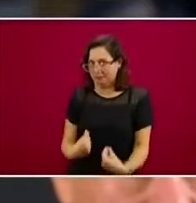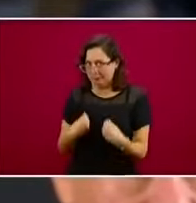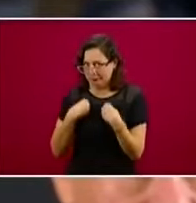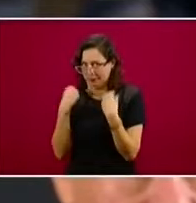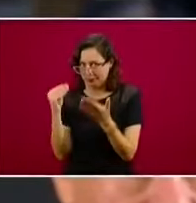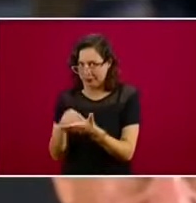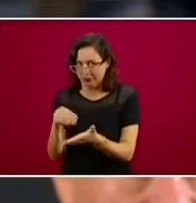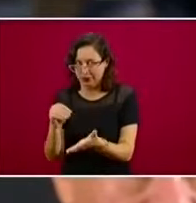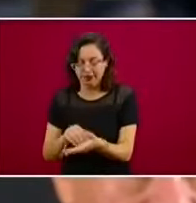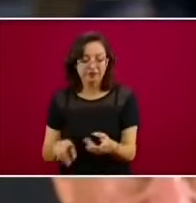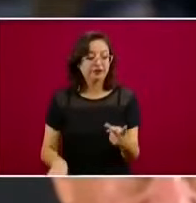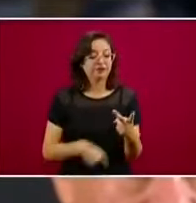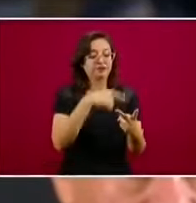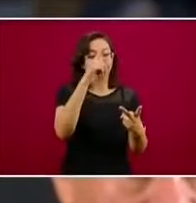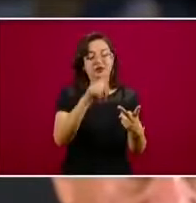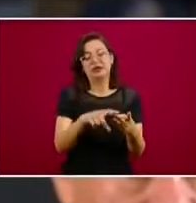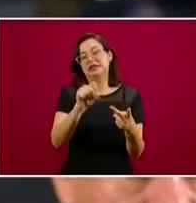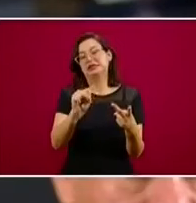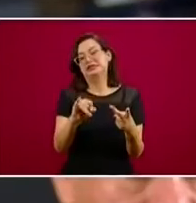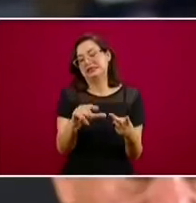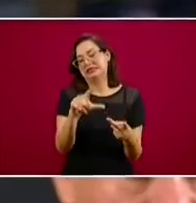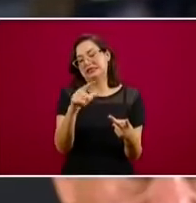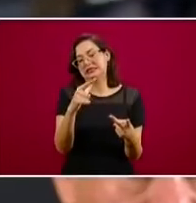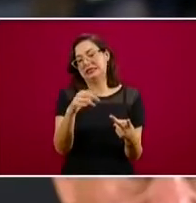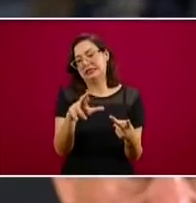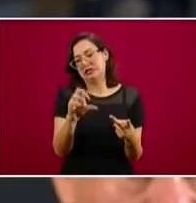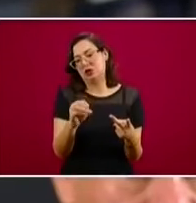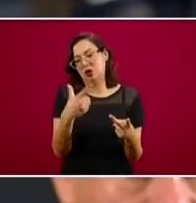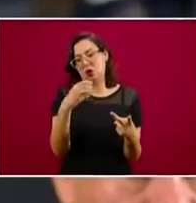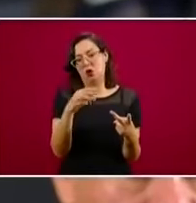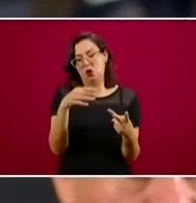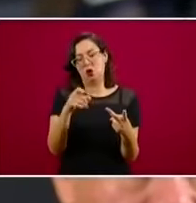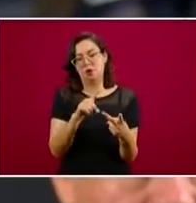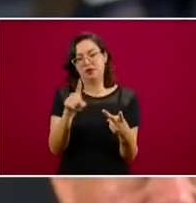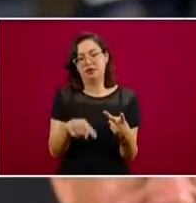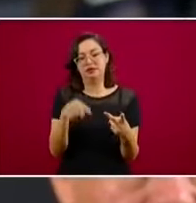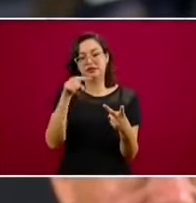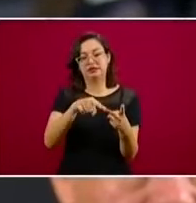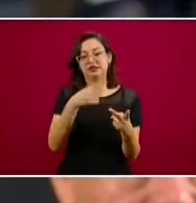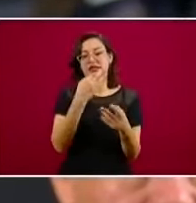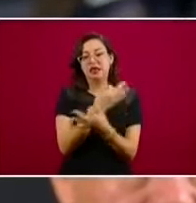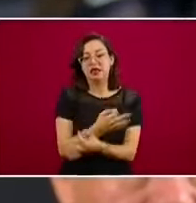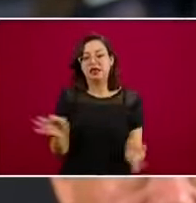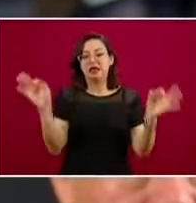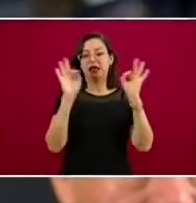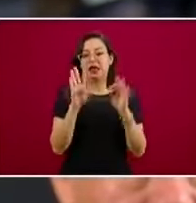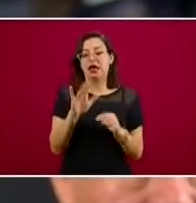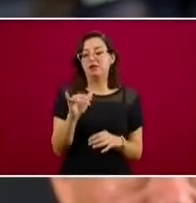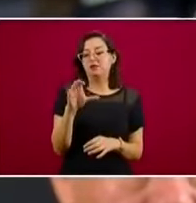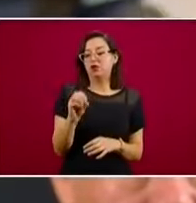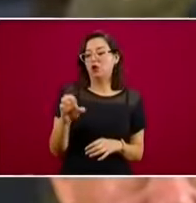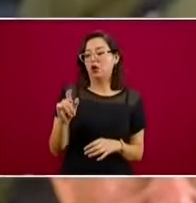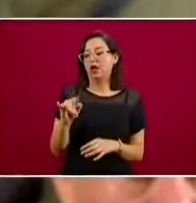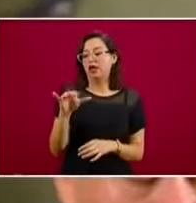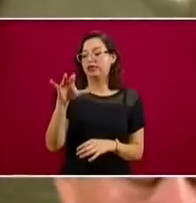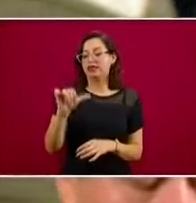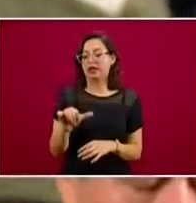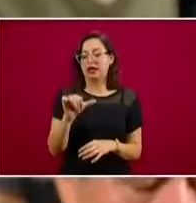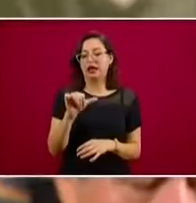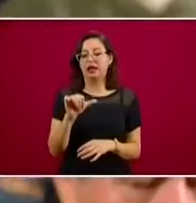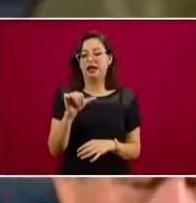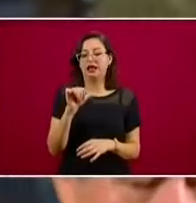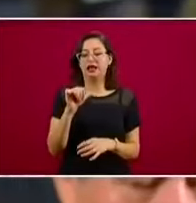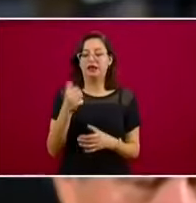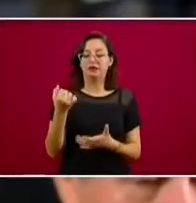que la publicación de la guía de bioética de asignación de recursos